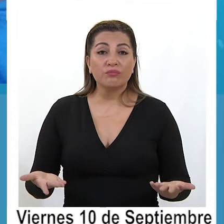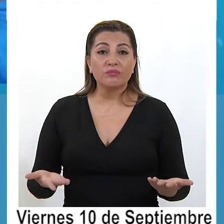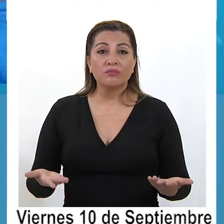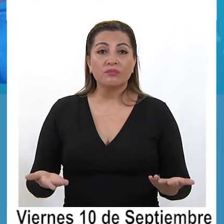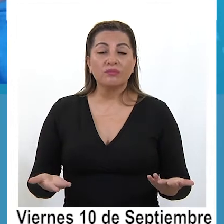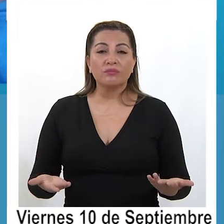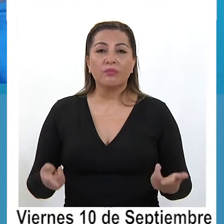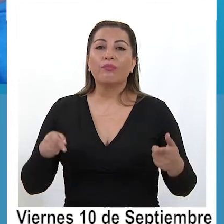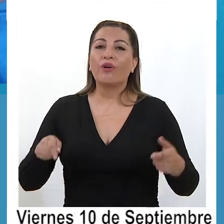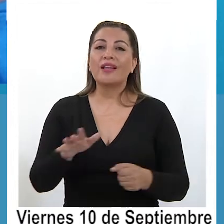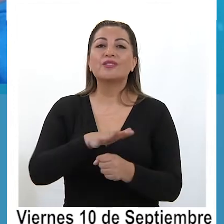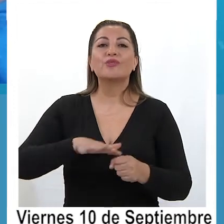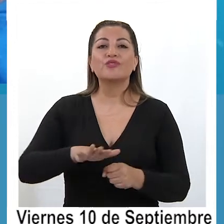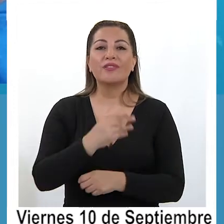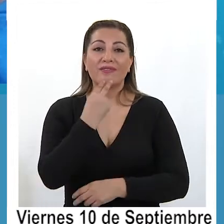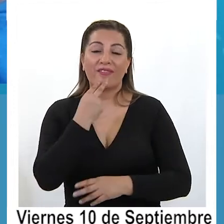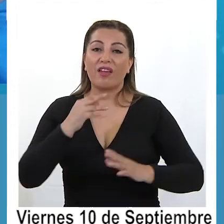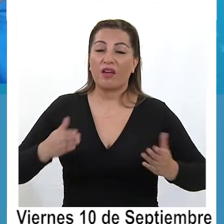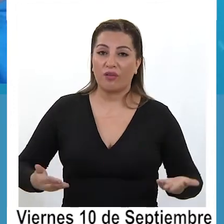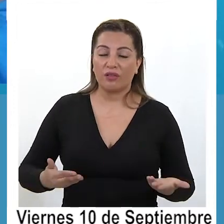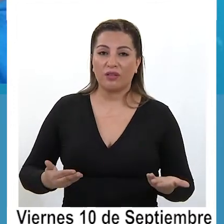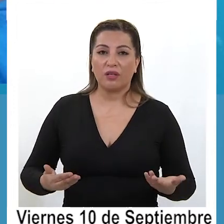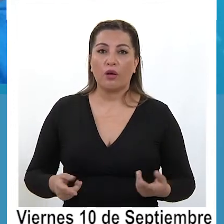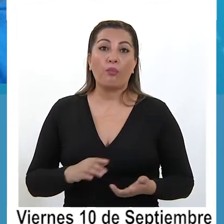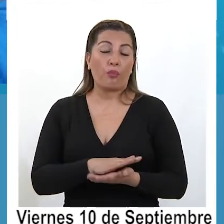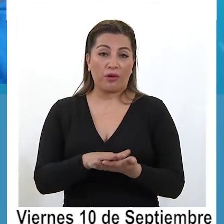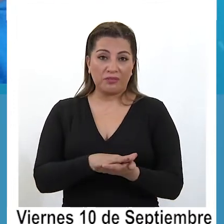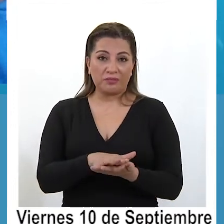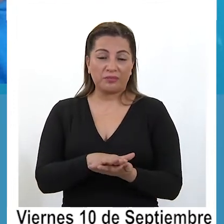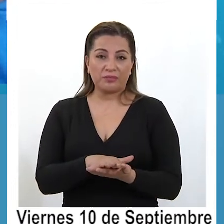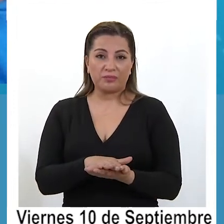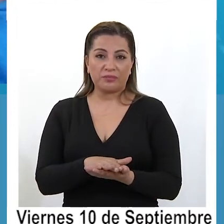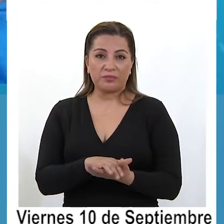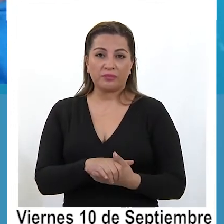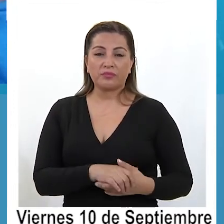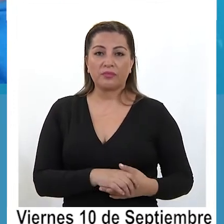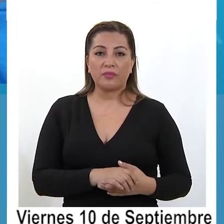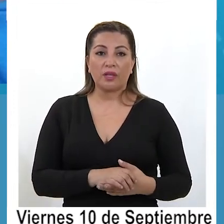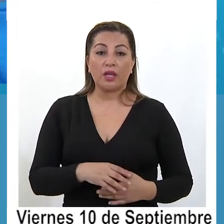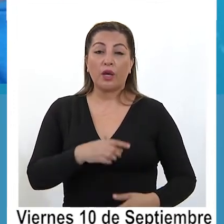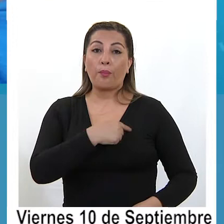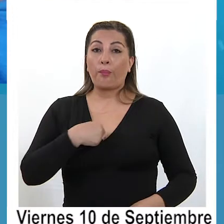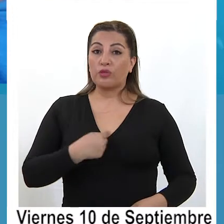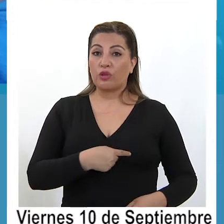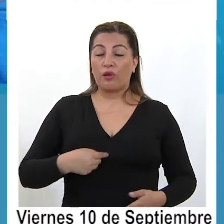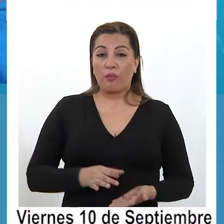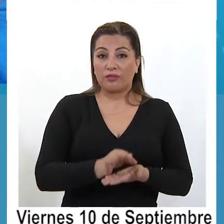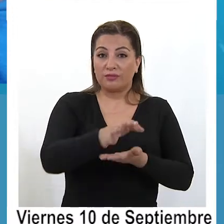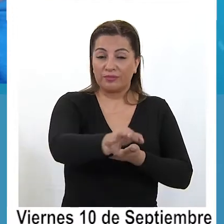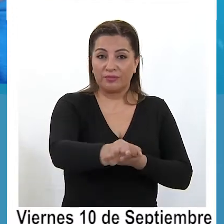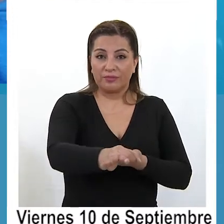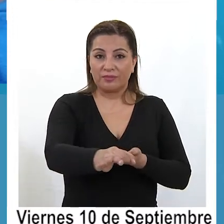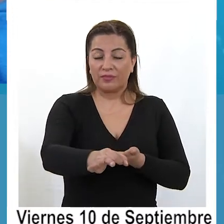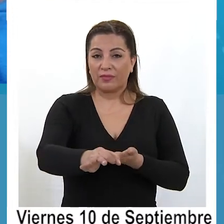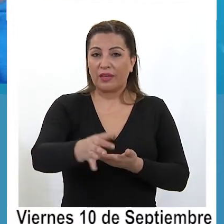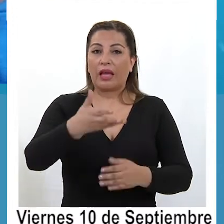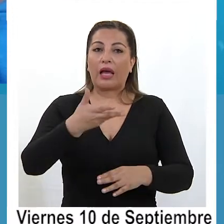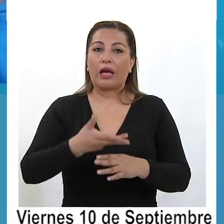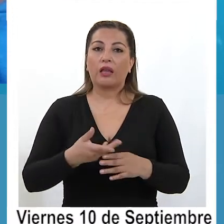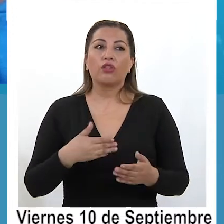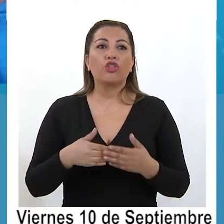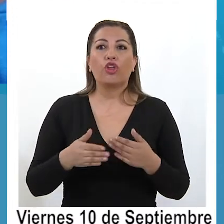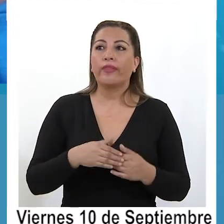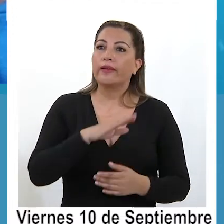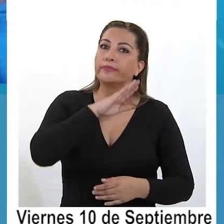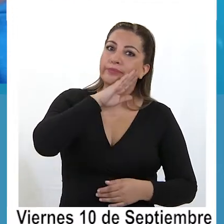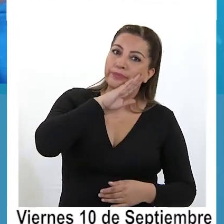escenario imperante, entendiéndose que la plusvalía que, por ejemplo, presenta Pozo Almonte en razón de encontrar alojamientos, lo